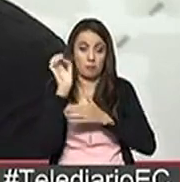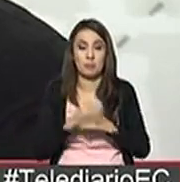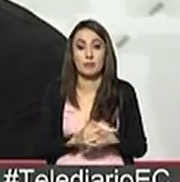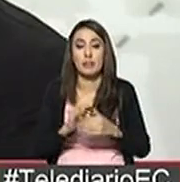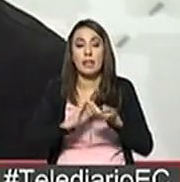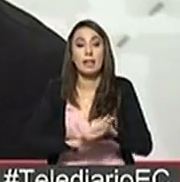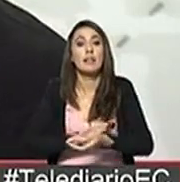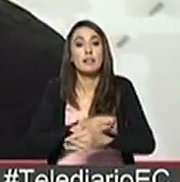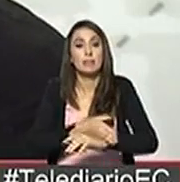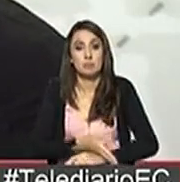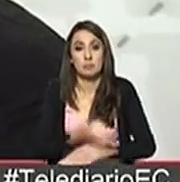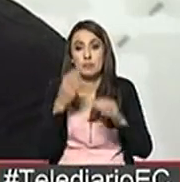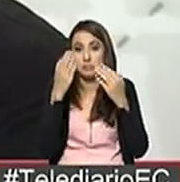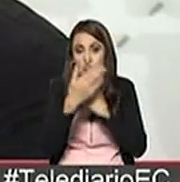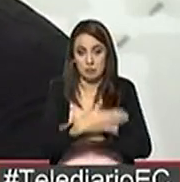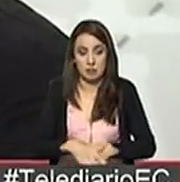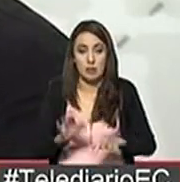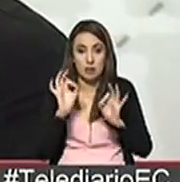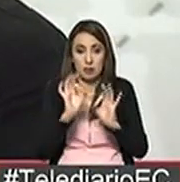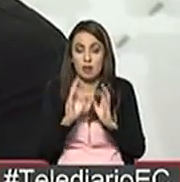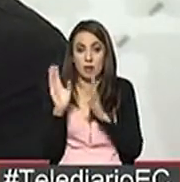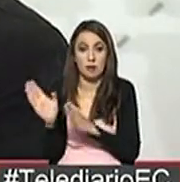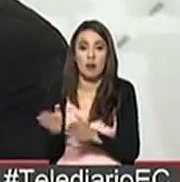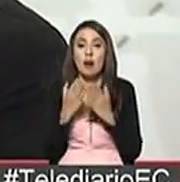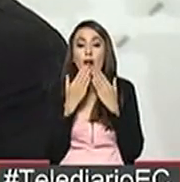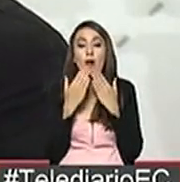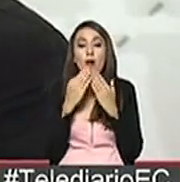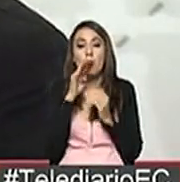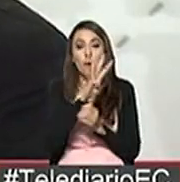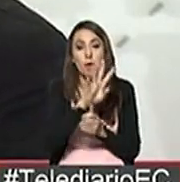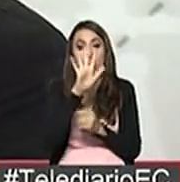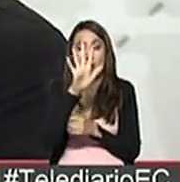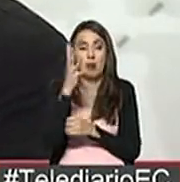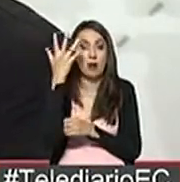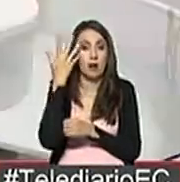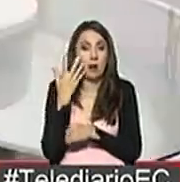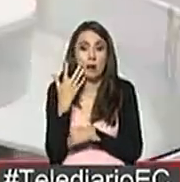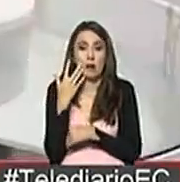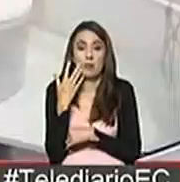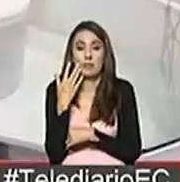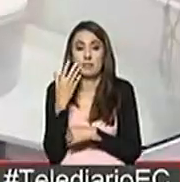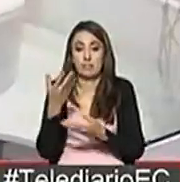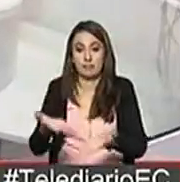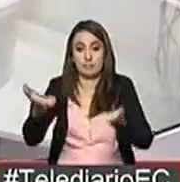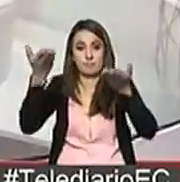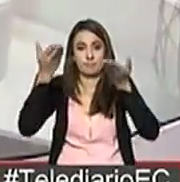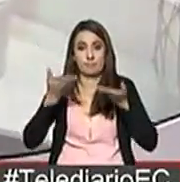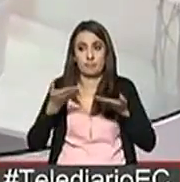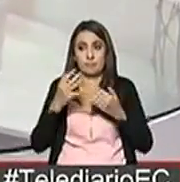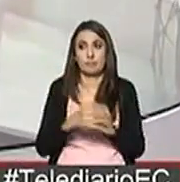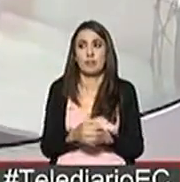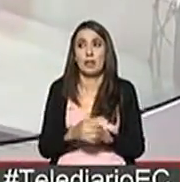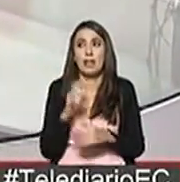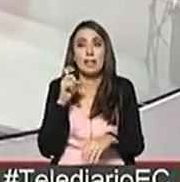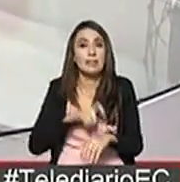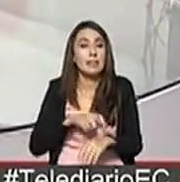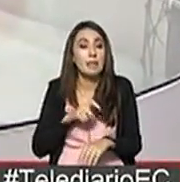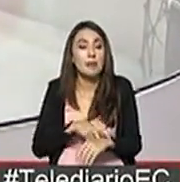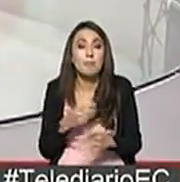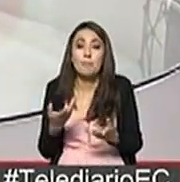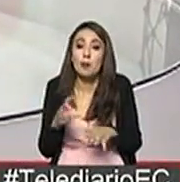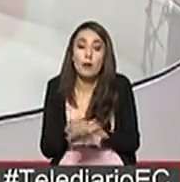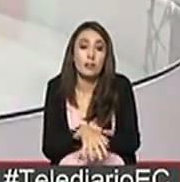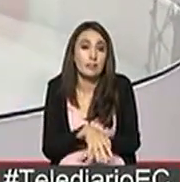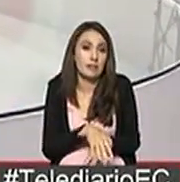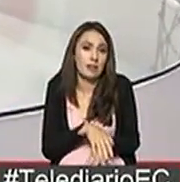Después de que nos aprueba, recién se demora 45 días en entregarnos. Ya. ¿Qué pasa en esos 45 días? En el